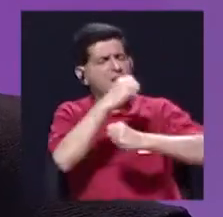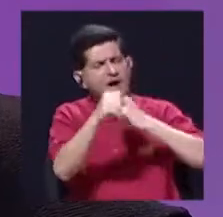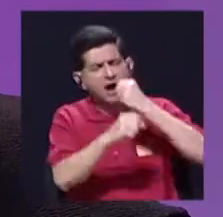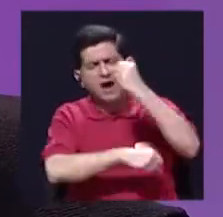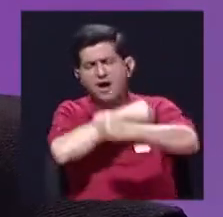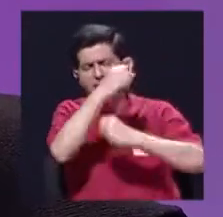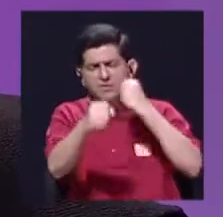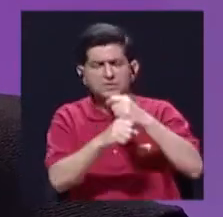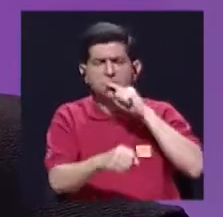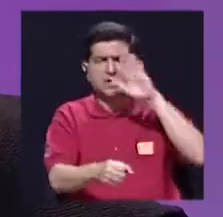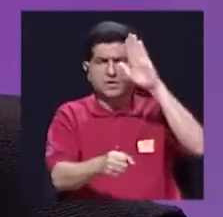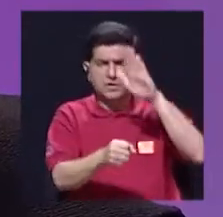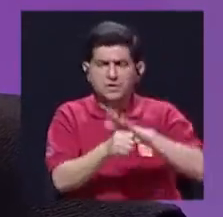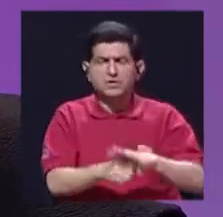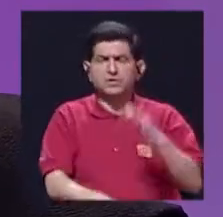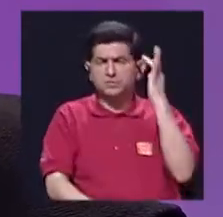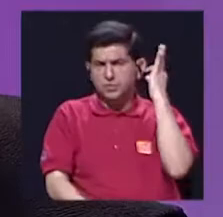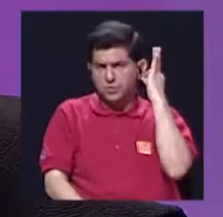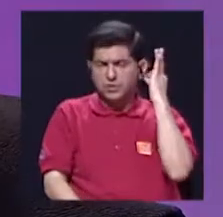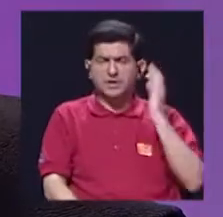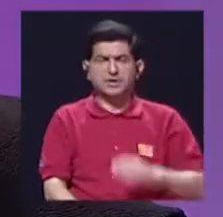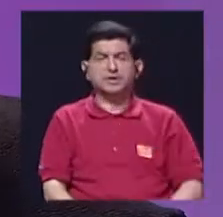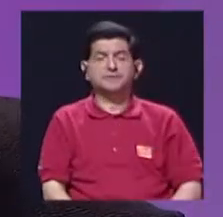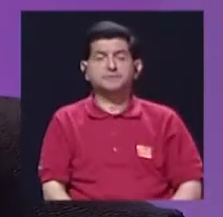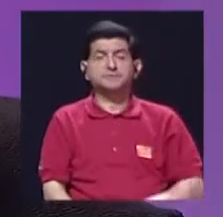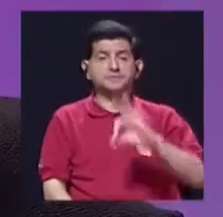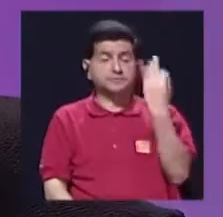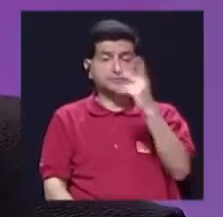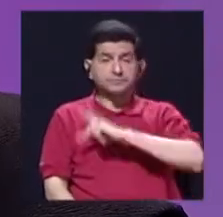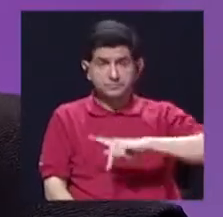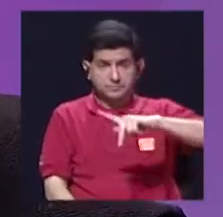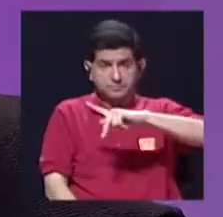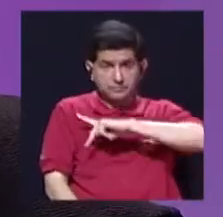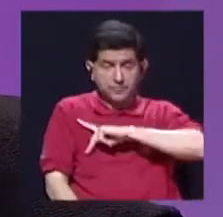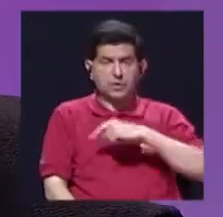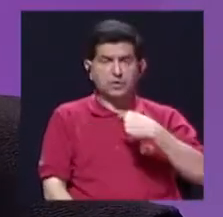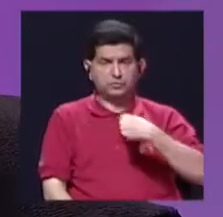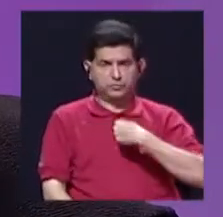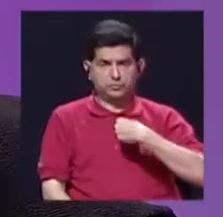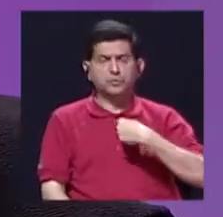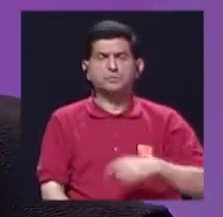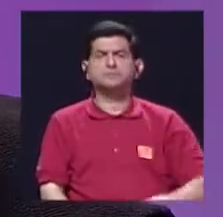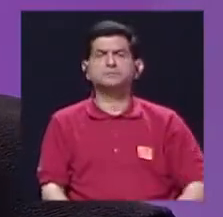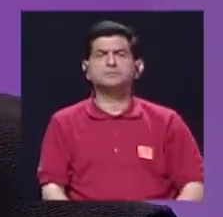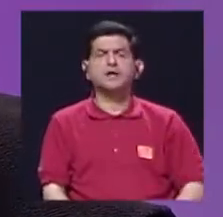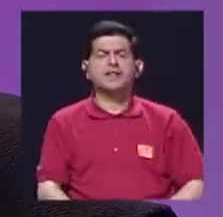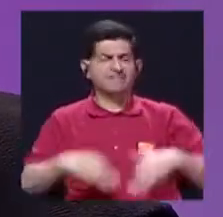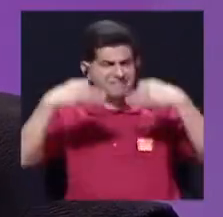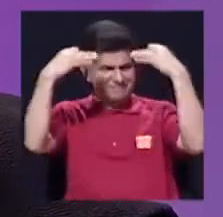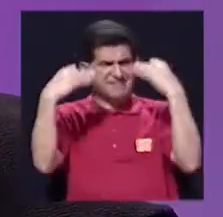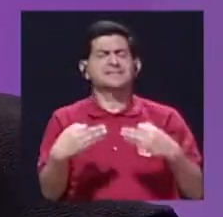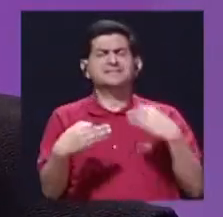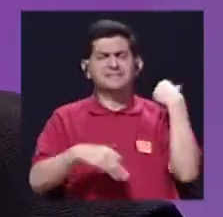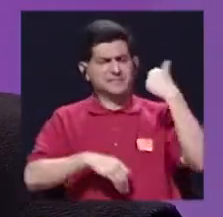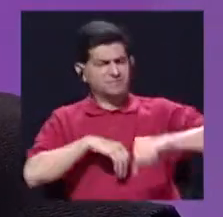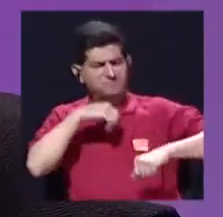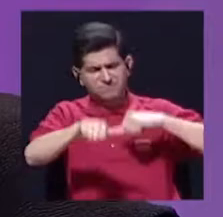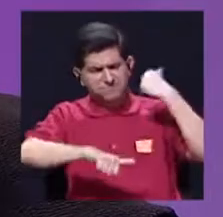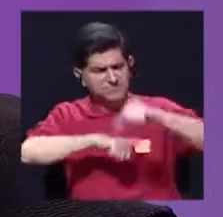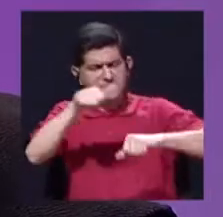de estar comprometida con las mujeres y de manera personal tomo la decisión